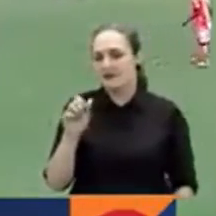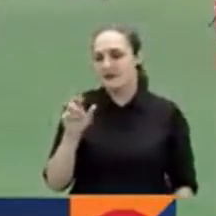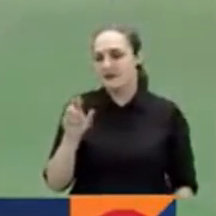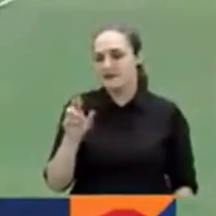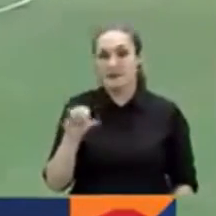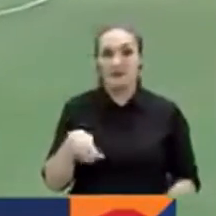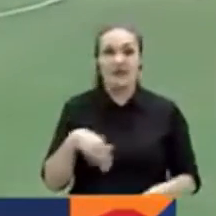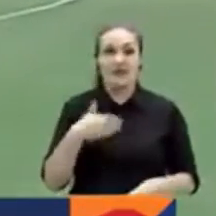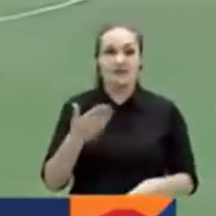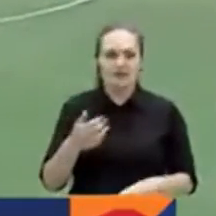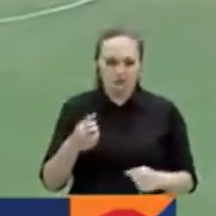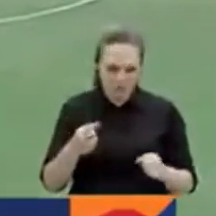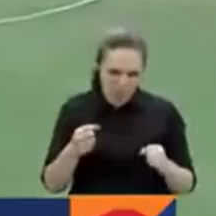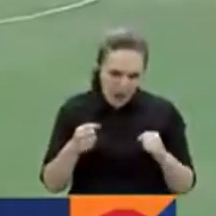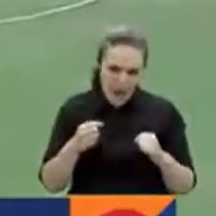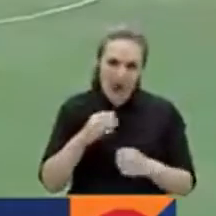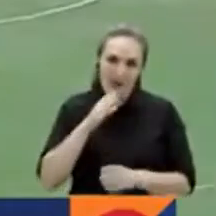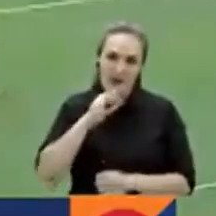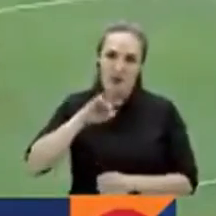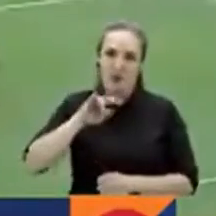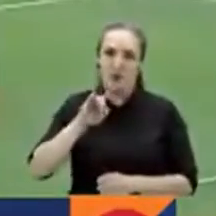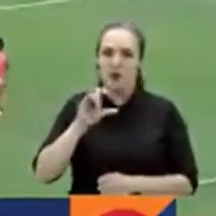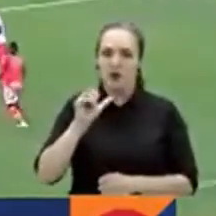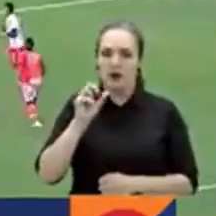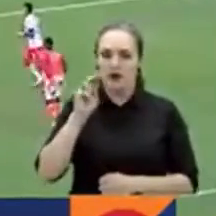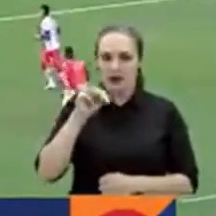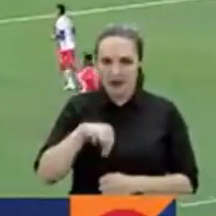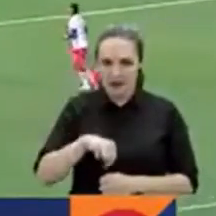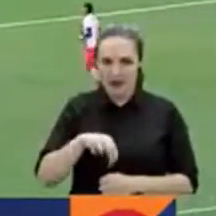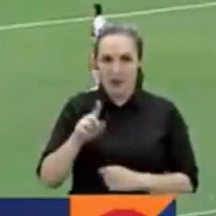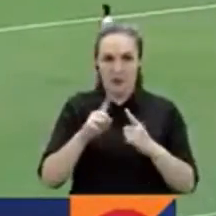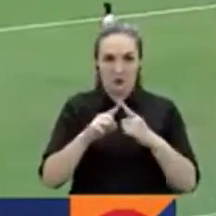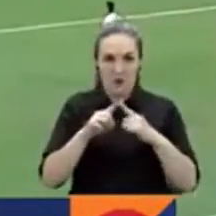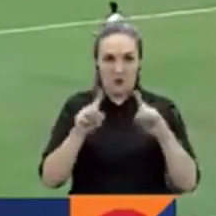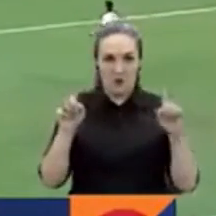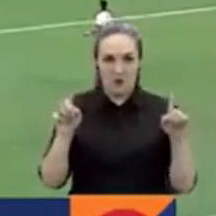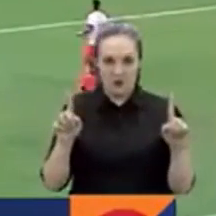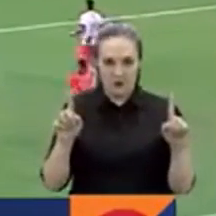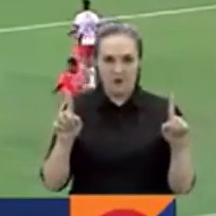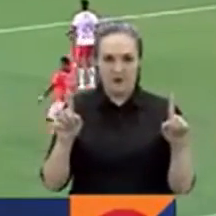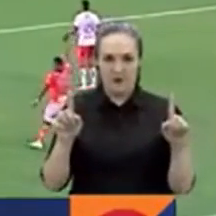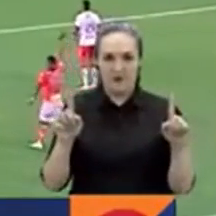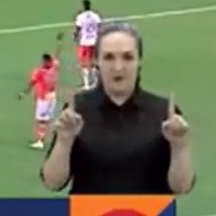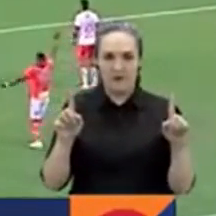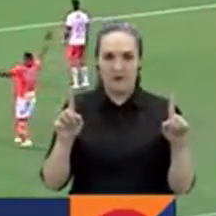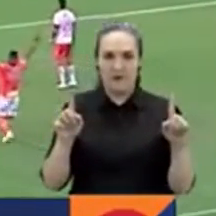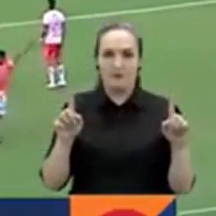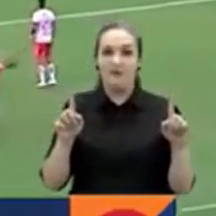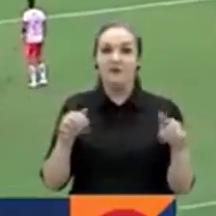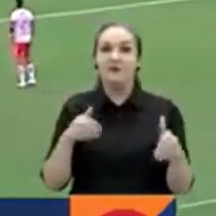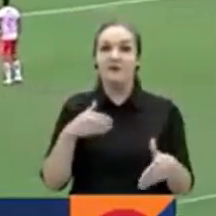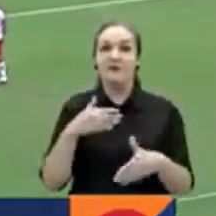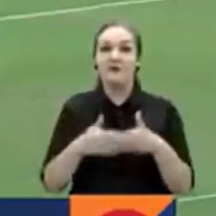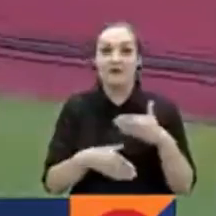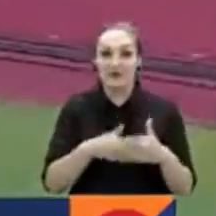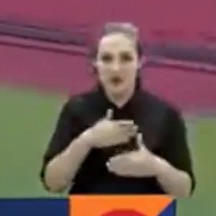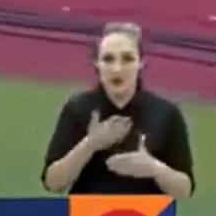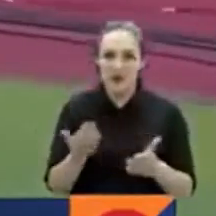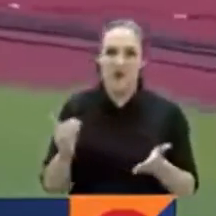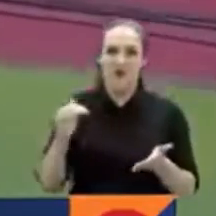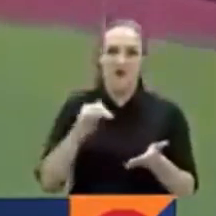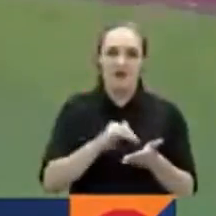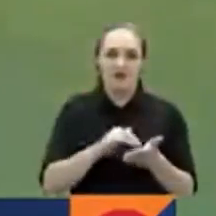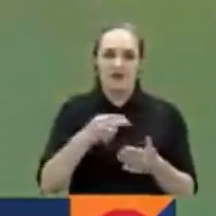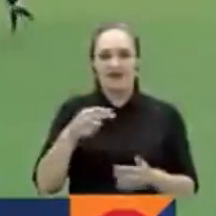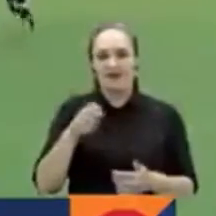gran cabezazo aquí de Julián Camilo Millán para el 1-1 del conjunto de Bogotá, pero después otra vez